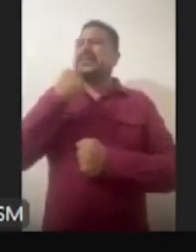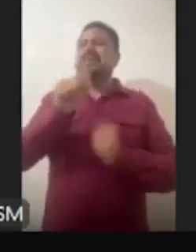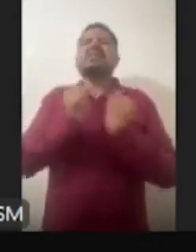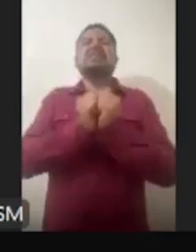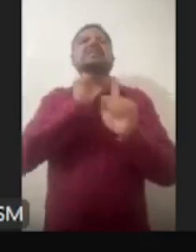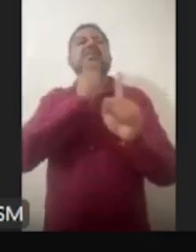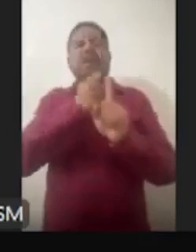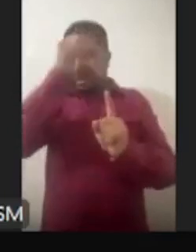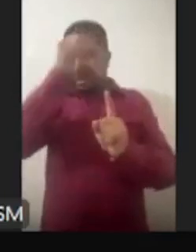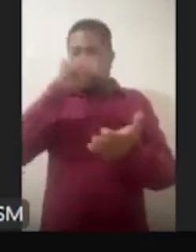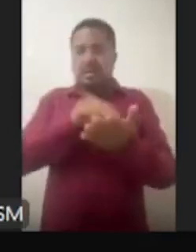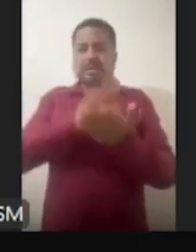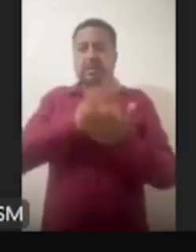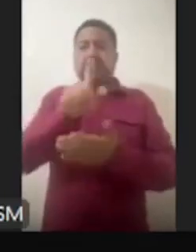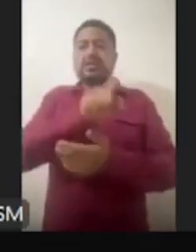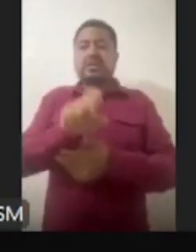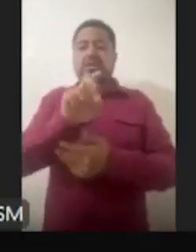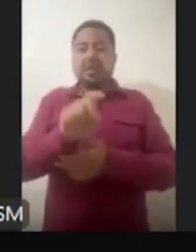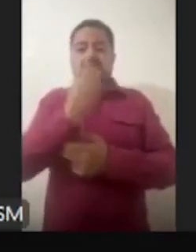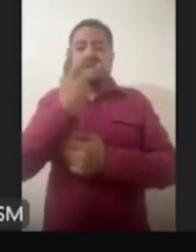diagonal SE, diagonal